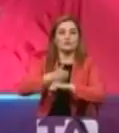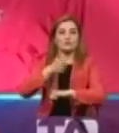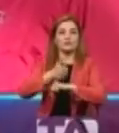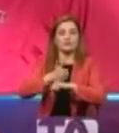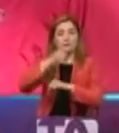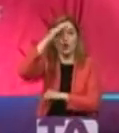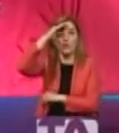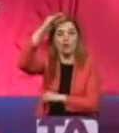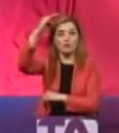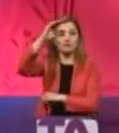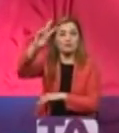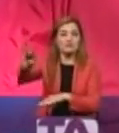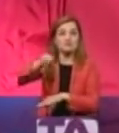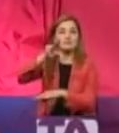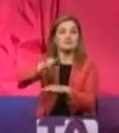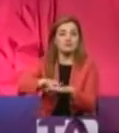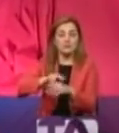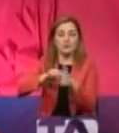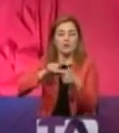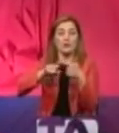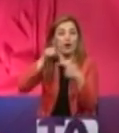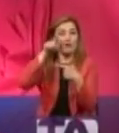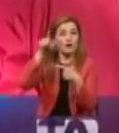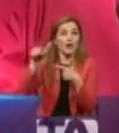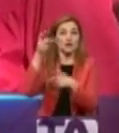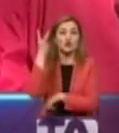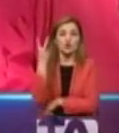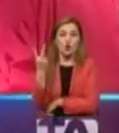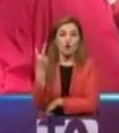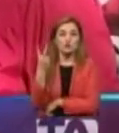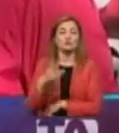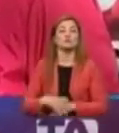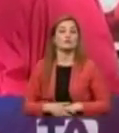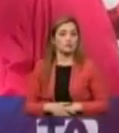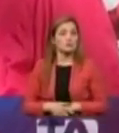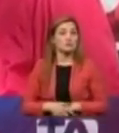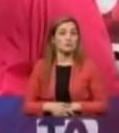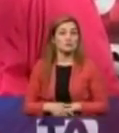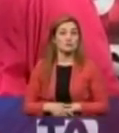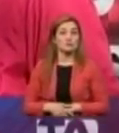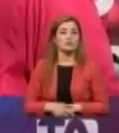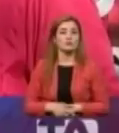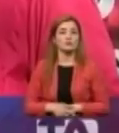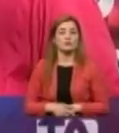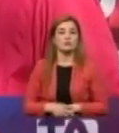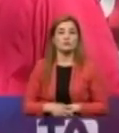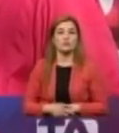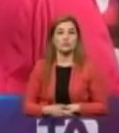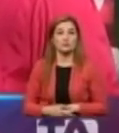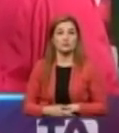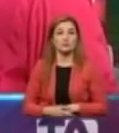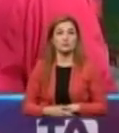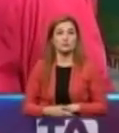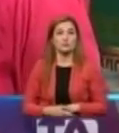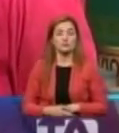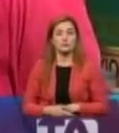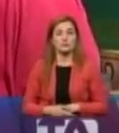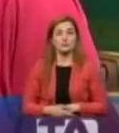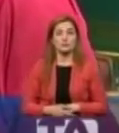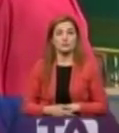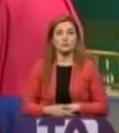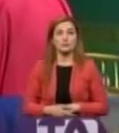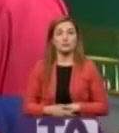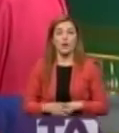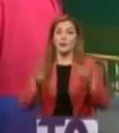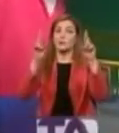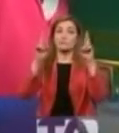que es la Policía Nacional y también en la Fiscalía. Entonces pueden dirigir ahí cualquiera de estas denuncias, y esperamos que sí lo